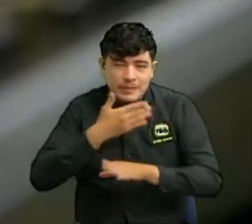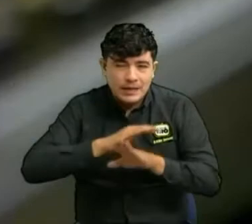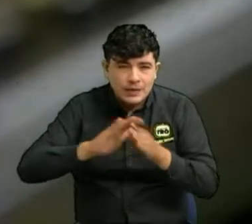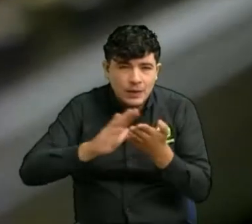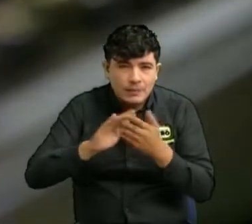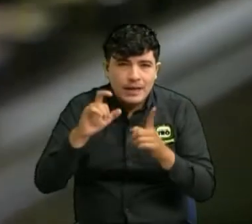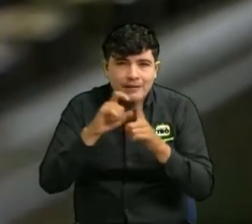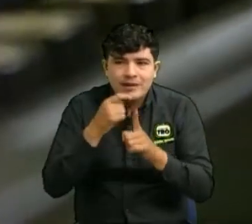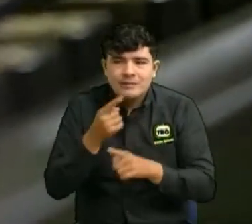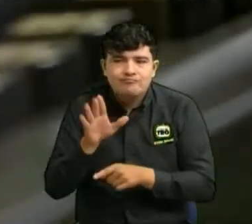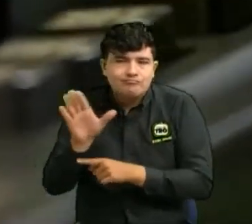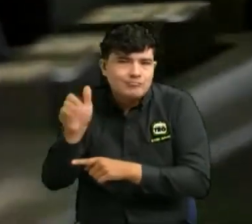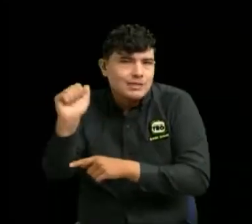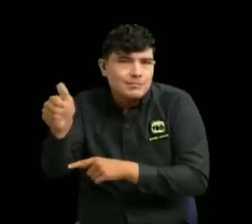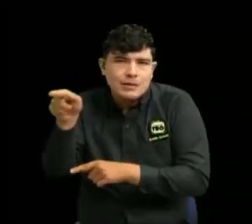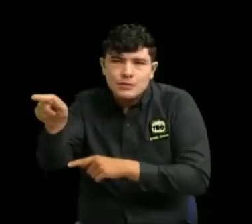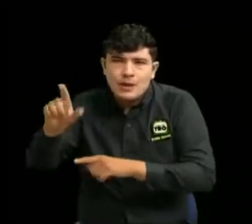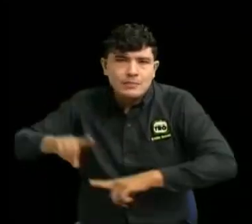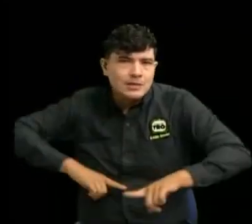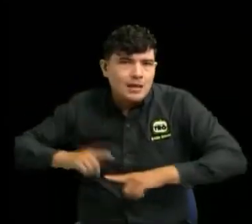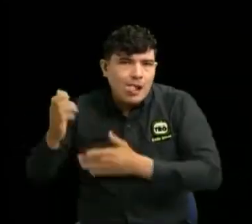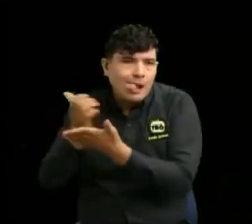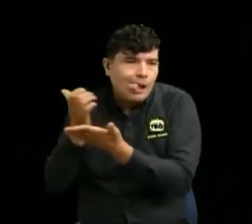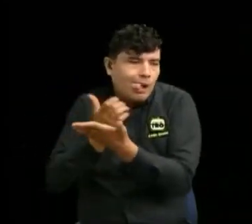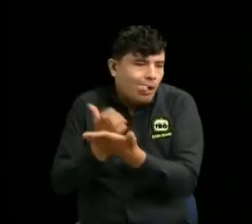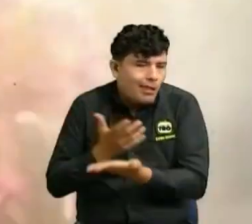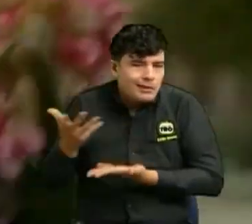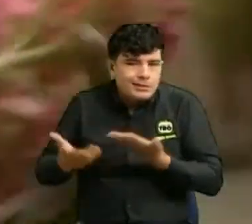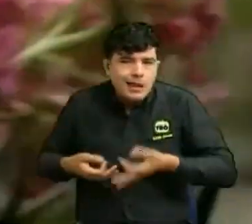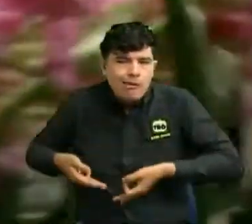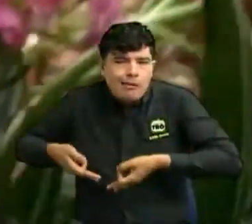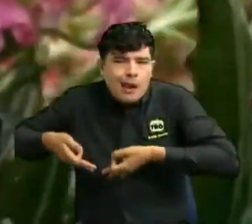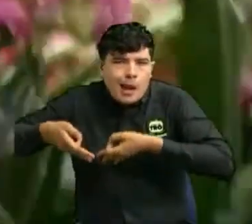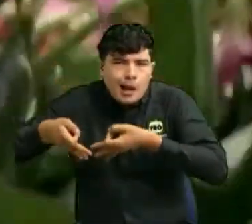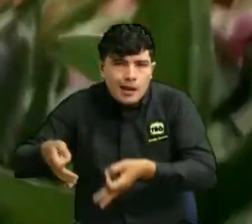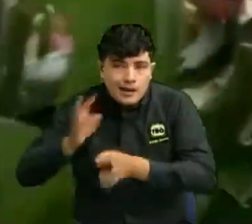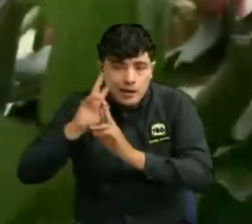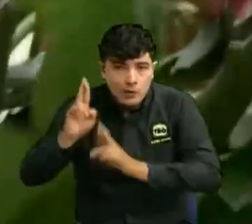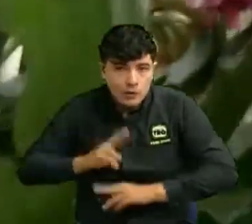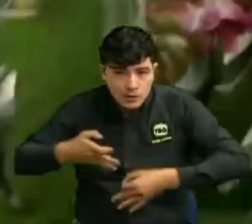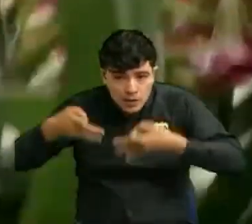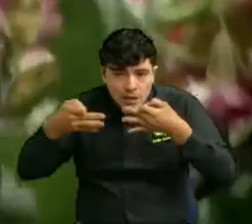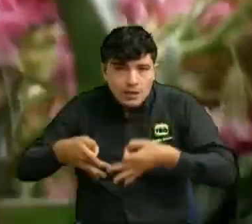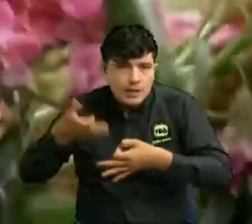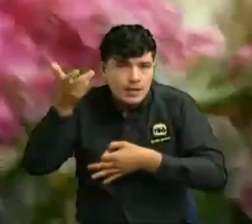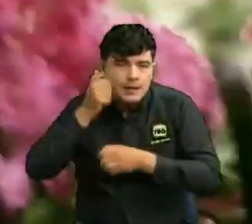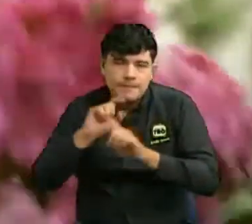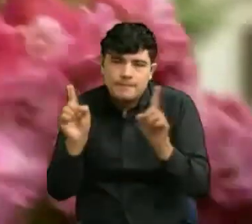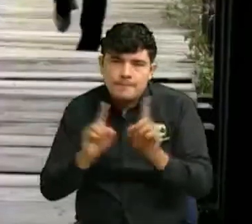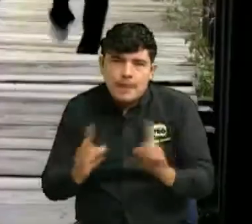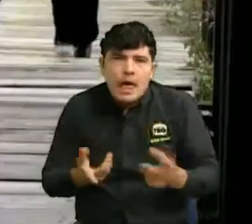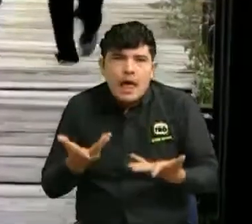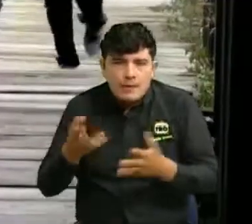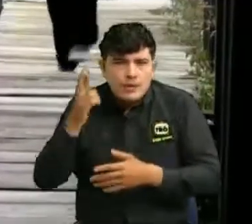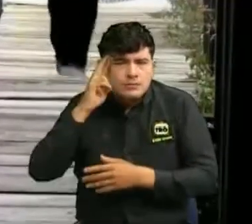término, trabas que colocan las administradoras, y de esta forma pues se dilata en algunos casos el reconocimiento de una